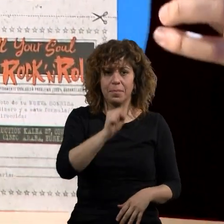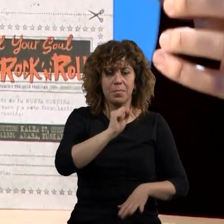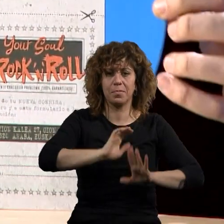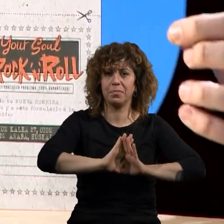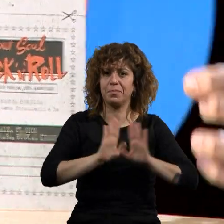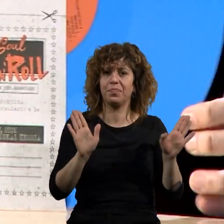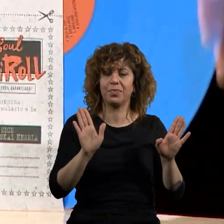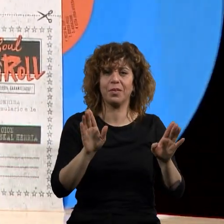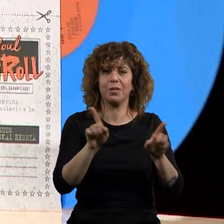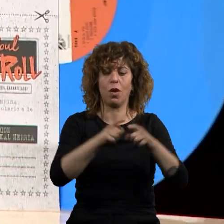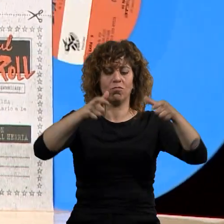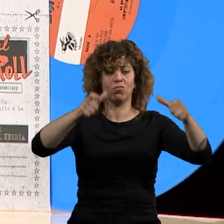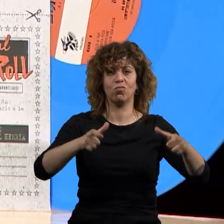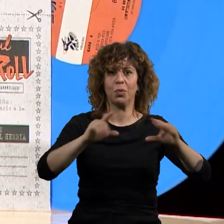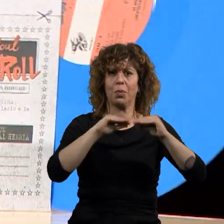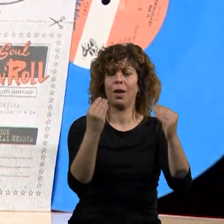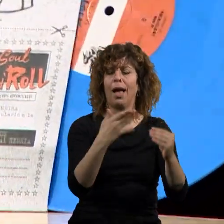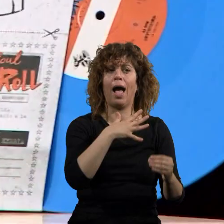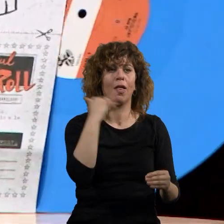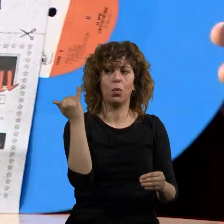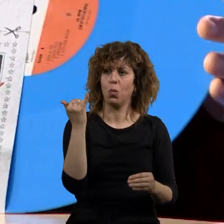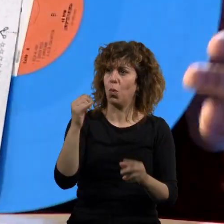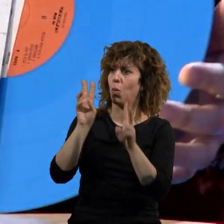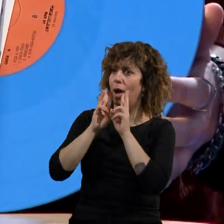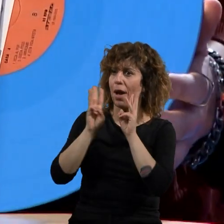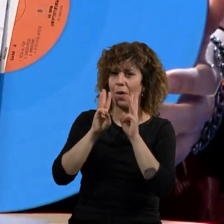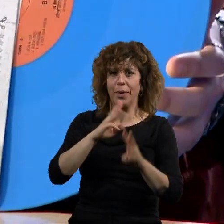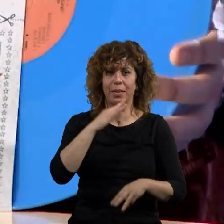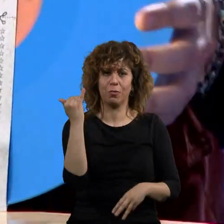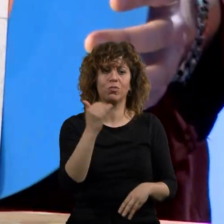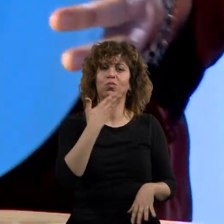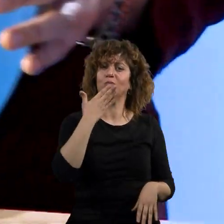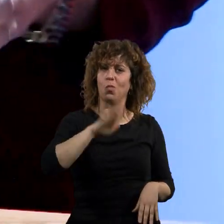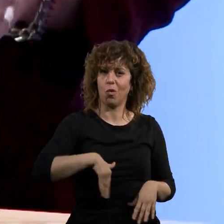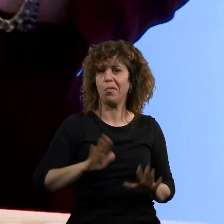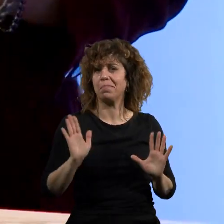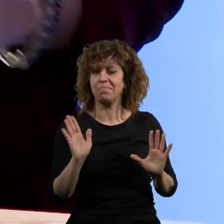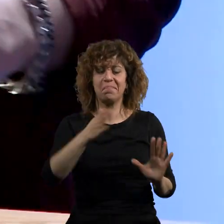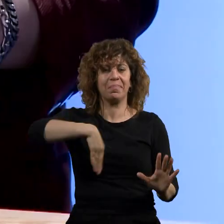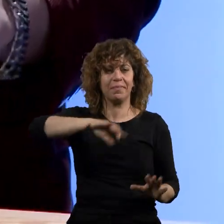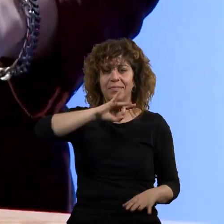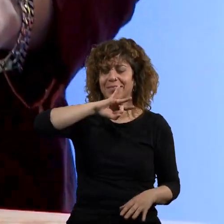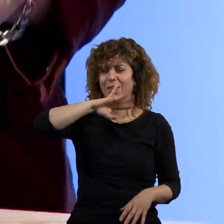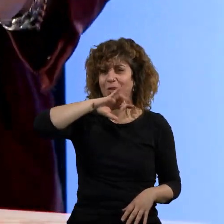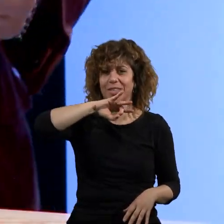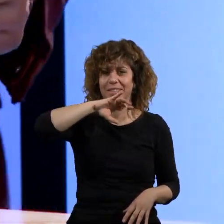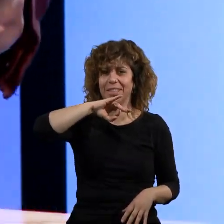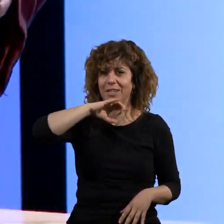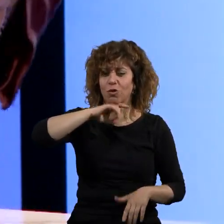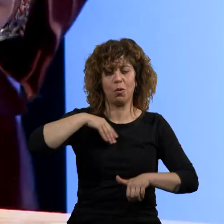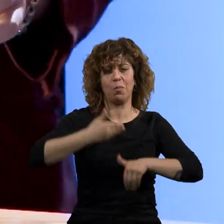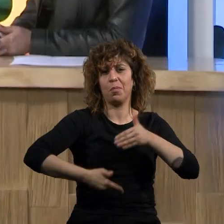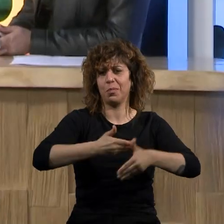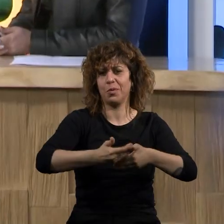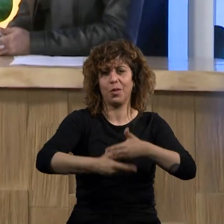Además hemos hecho un disco azul ¡Wow! súper Azul. chulo, entonces pues bueno, pues estamos muy contentos con todo el proceso de